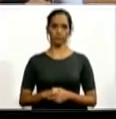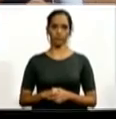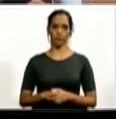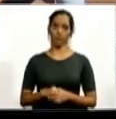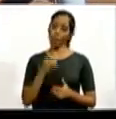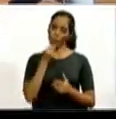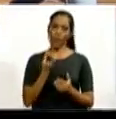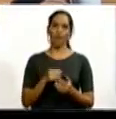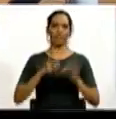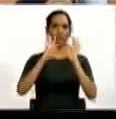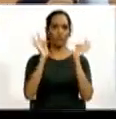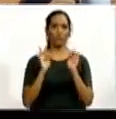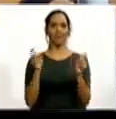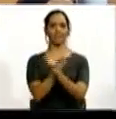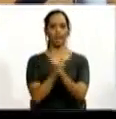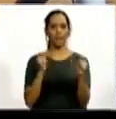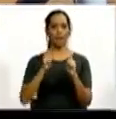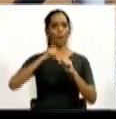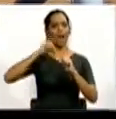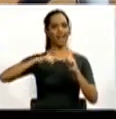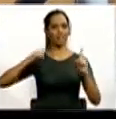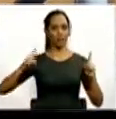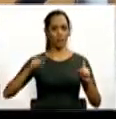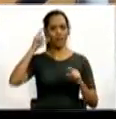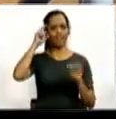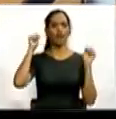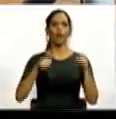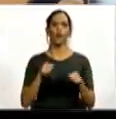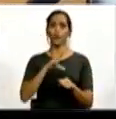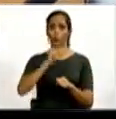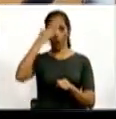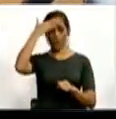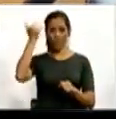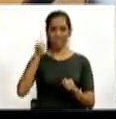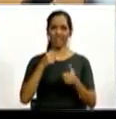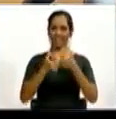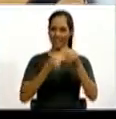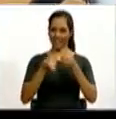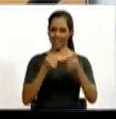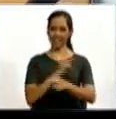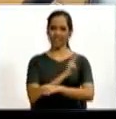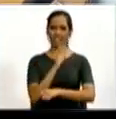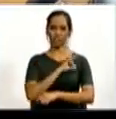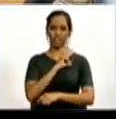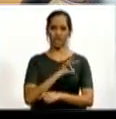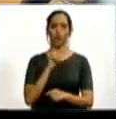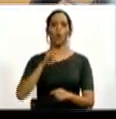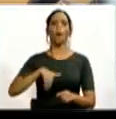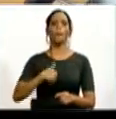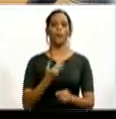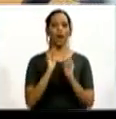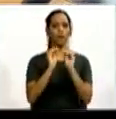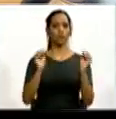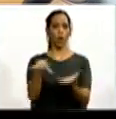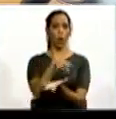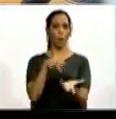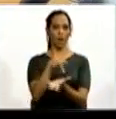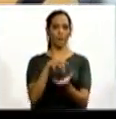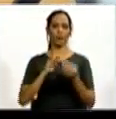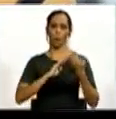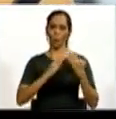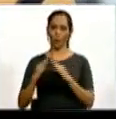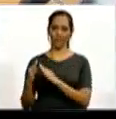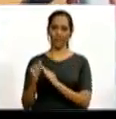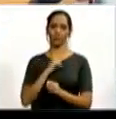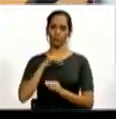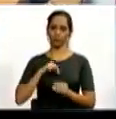Bueno, y de esta manera terminamos Electrocutados en el día de hoy. No olvide escribirnos por nuestras redes sociales para que usted pueda denunciar los problemas que vea en su comunidad.